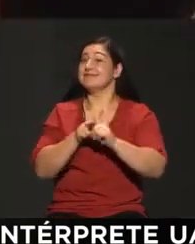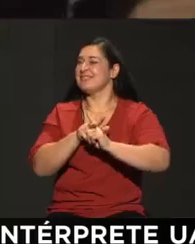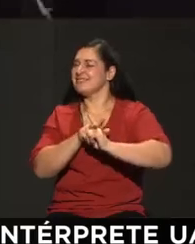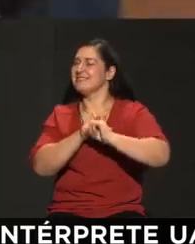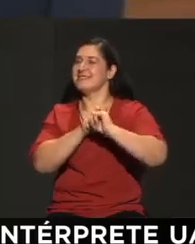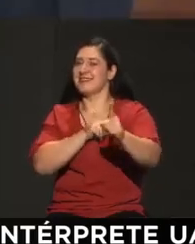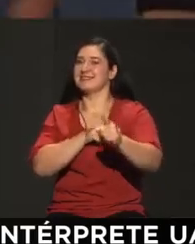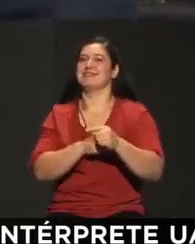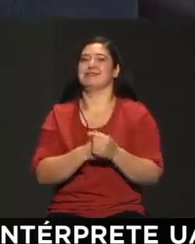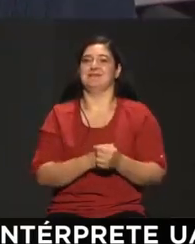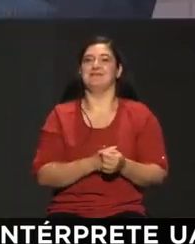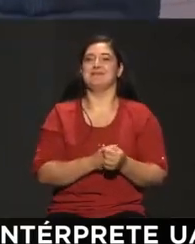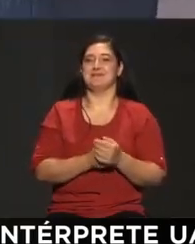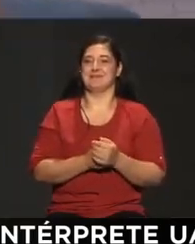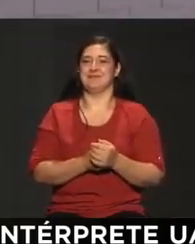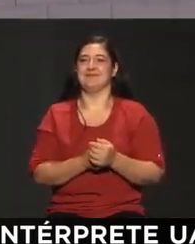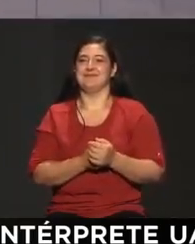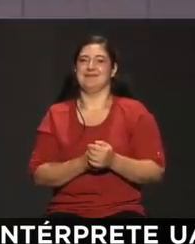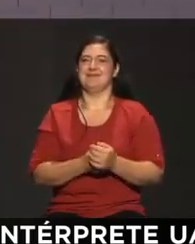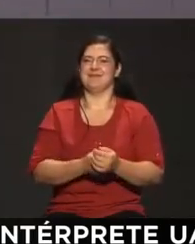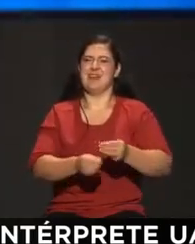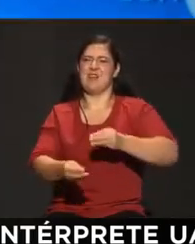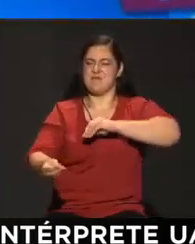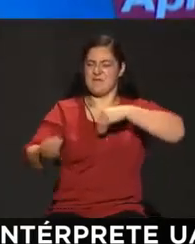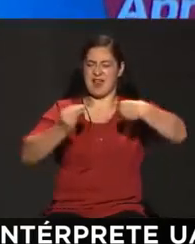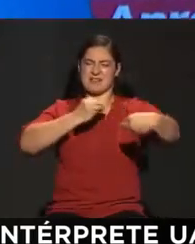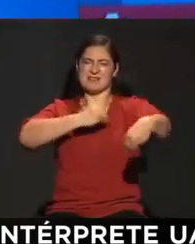La velocidad. Flexibilidad.